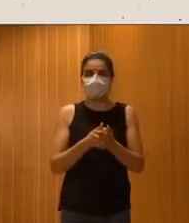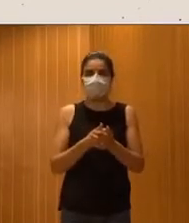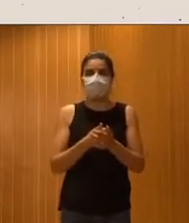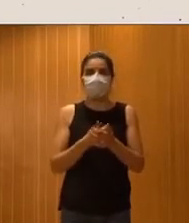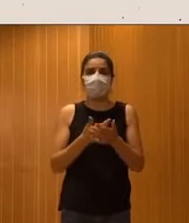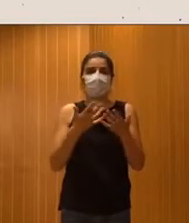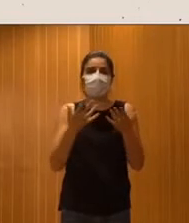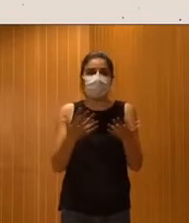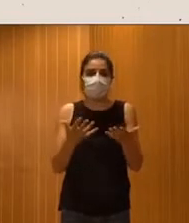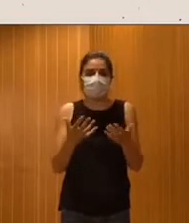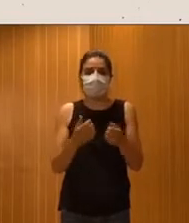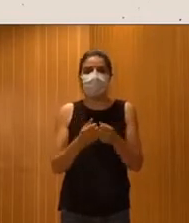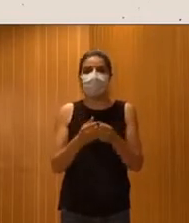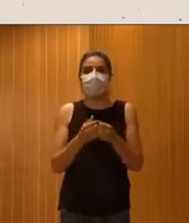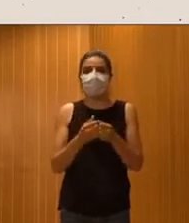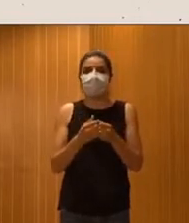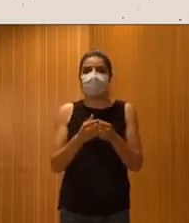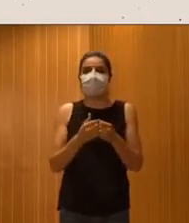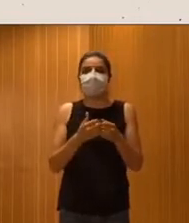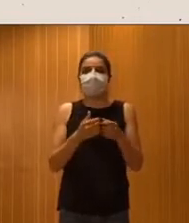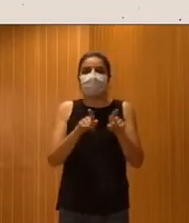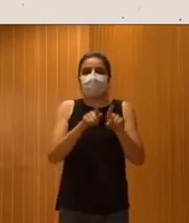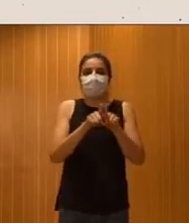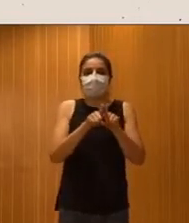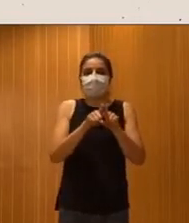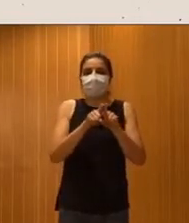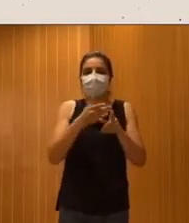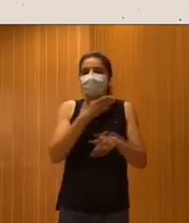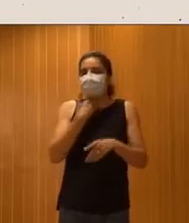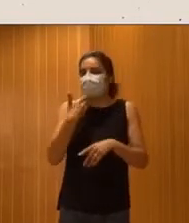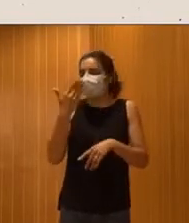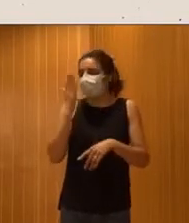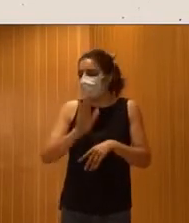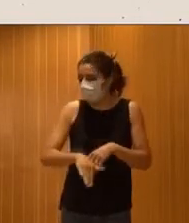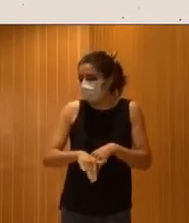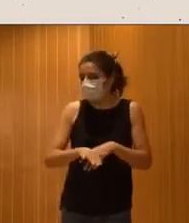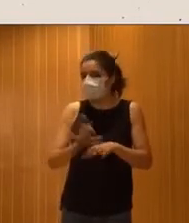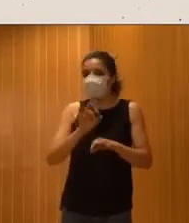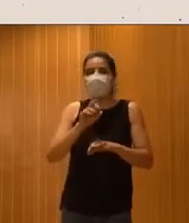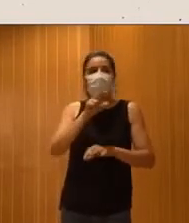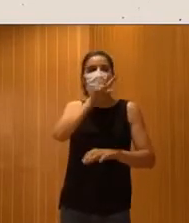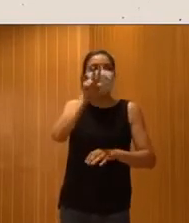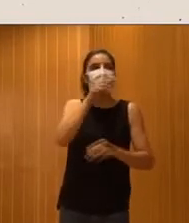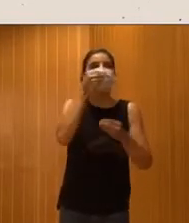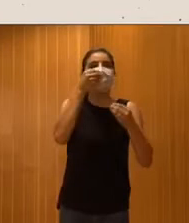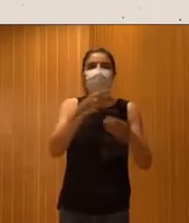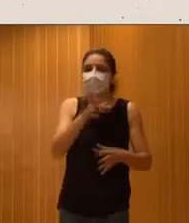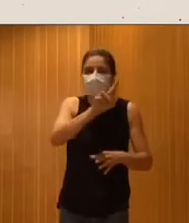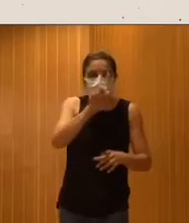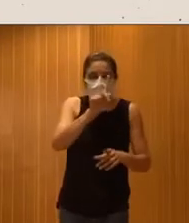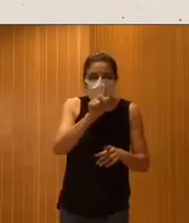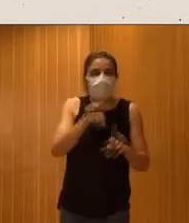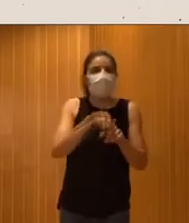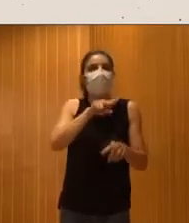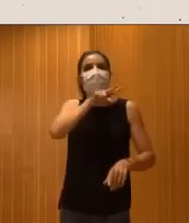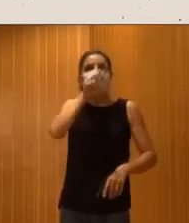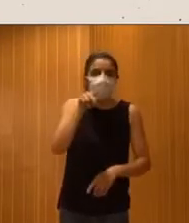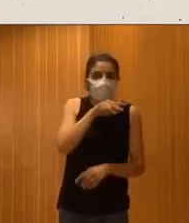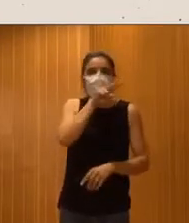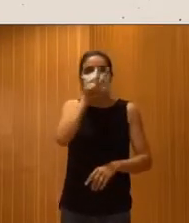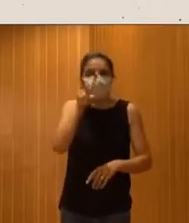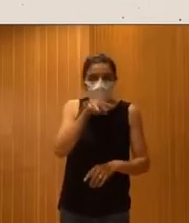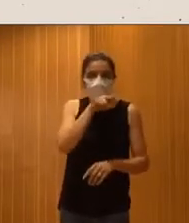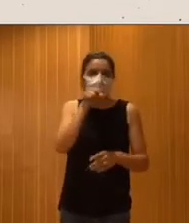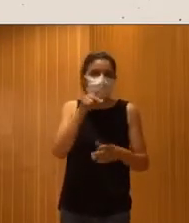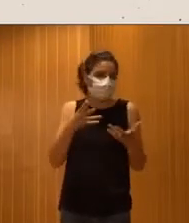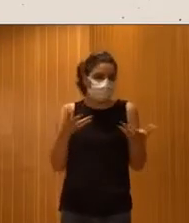aumenta lógicamente esta apatía. El balbuceo es una cosa muy típica que